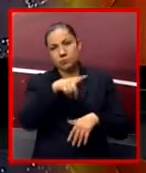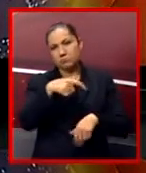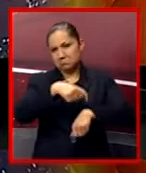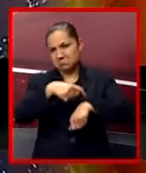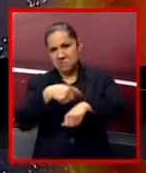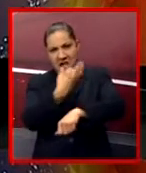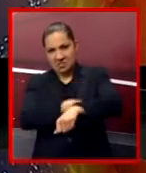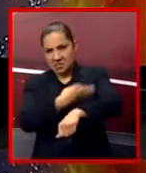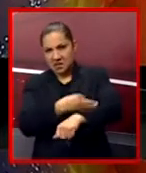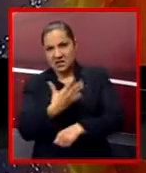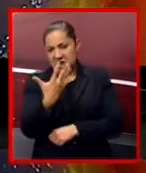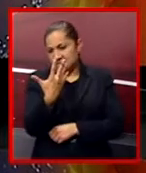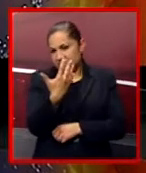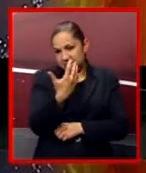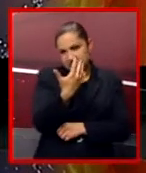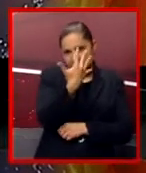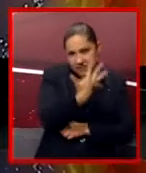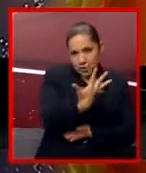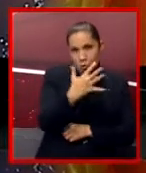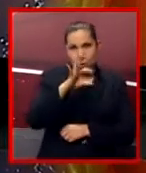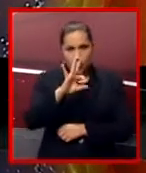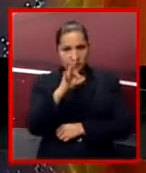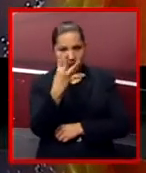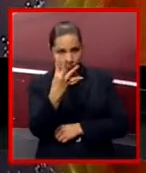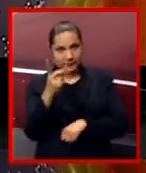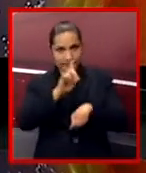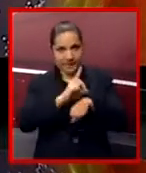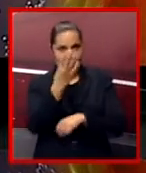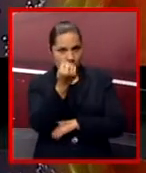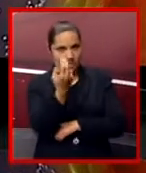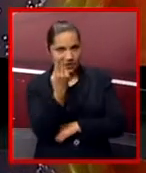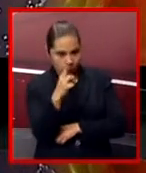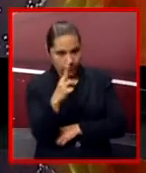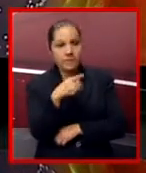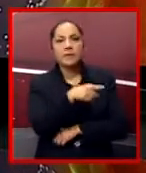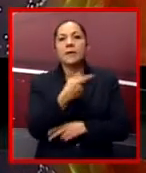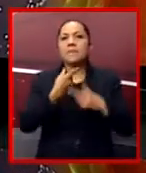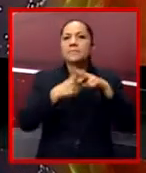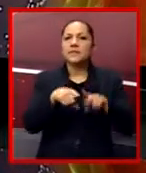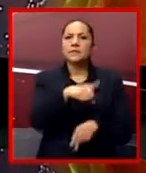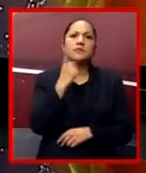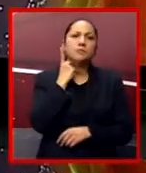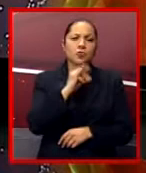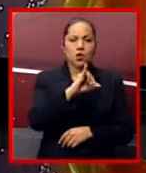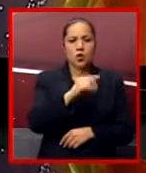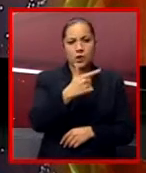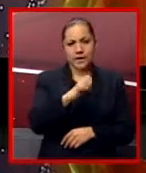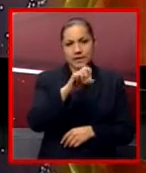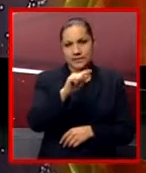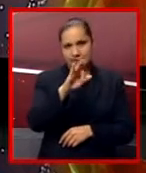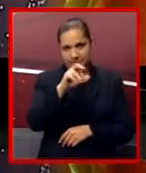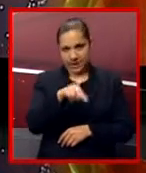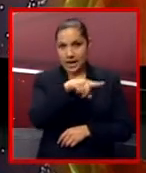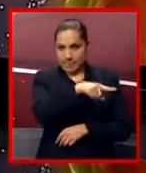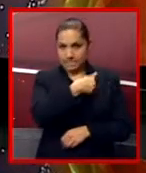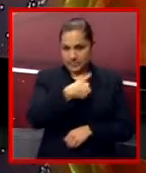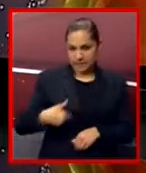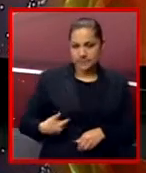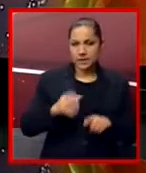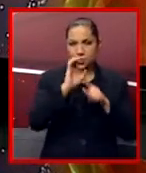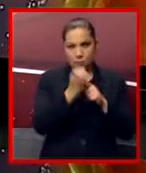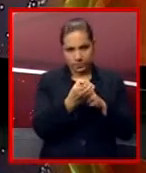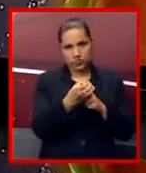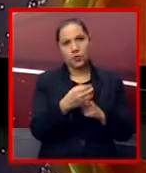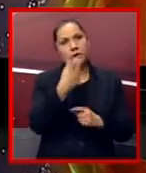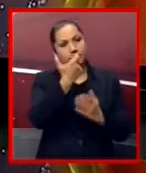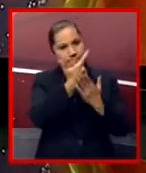las 17 horas con 44 minutos del 9 de noviembre, la cual inició con la participación del diputado Jorge Estefan Chiriac, presidente de la